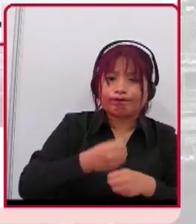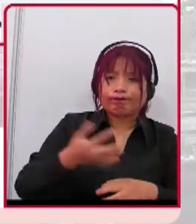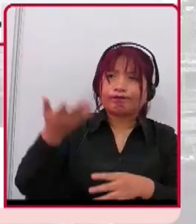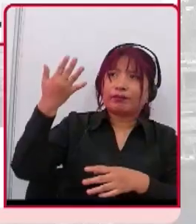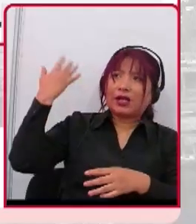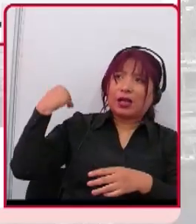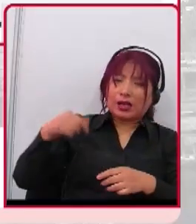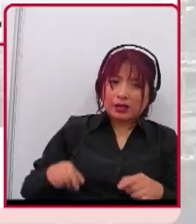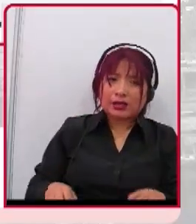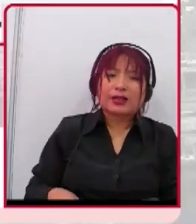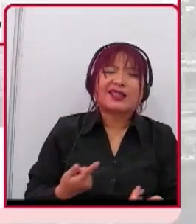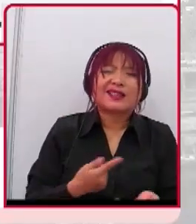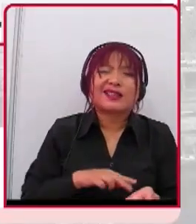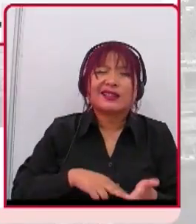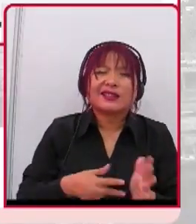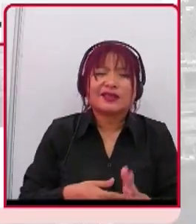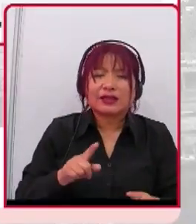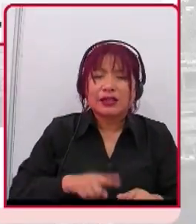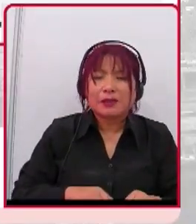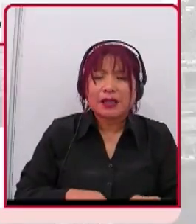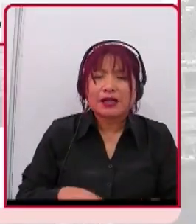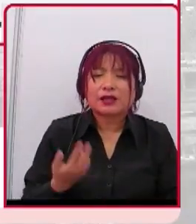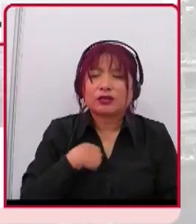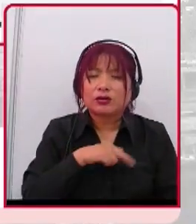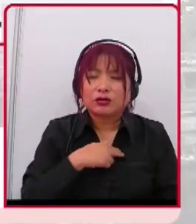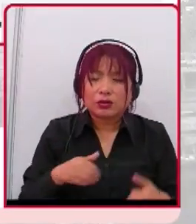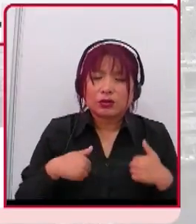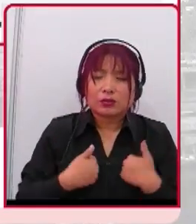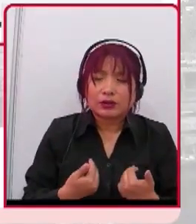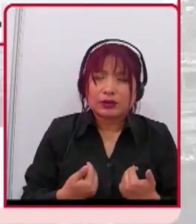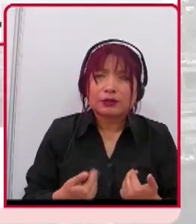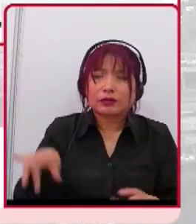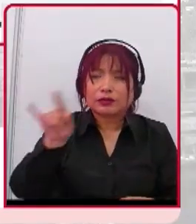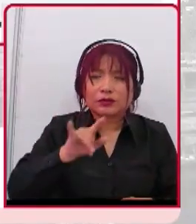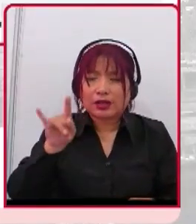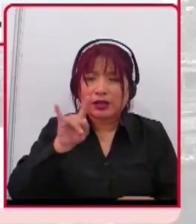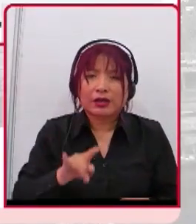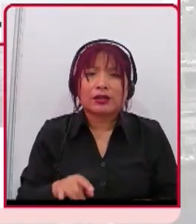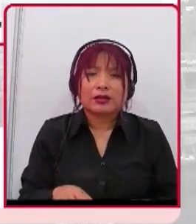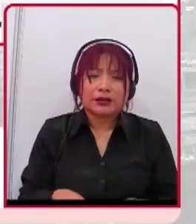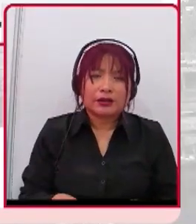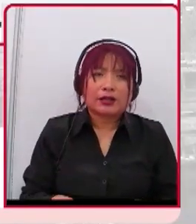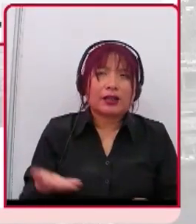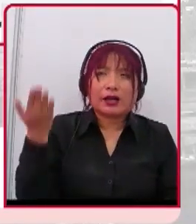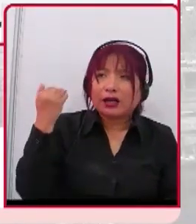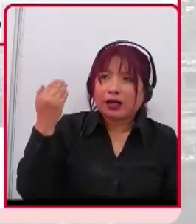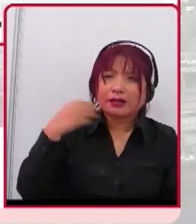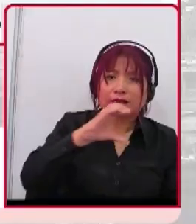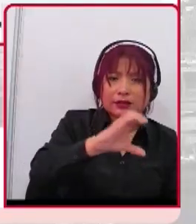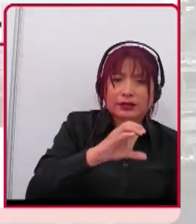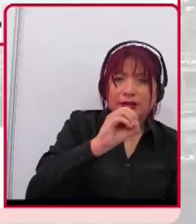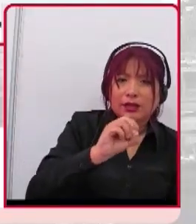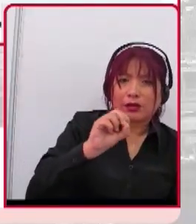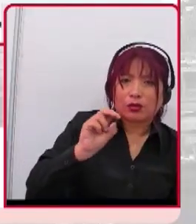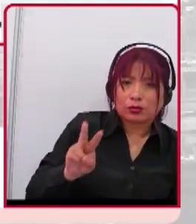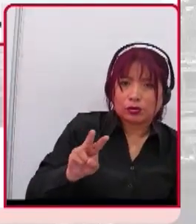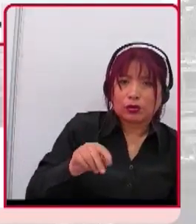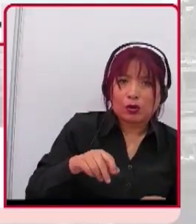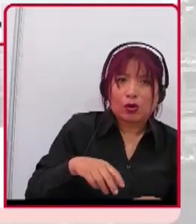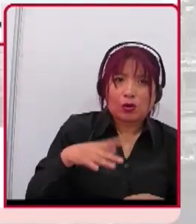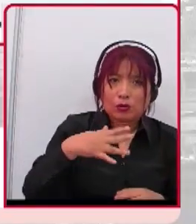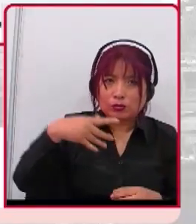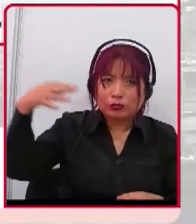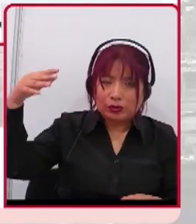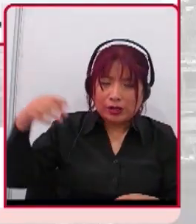qué me refiero con dependencia, no? Principalmente nosotros usábamos tradicionalmente el CO2 y el NaSH